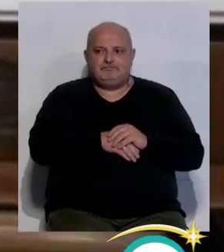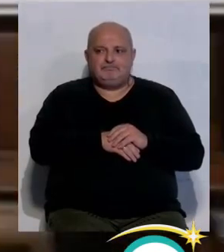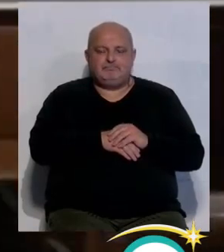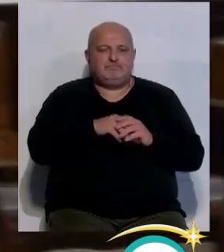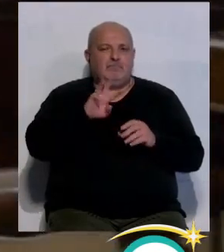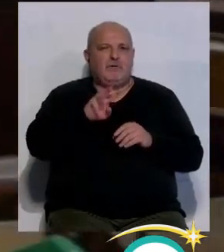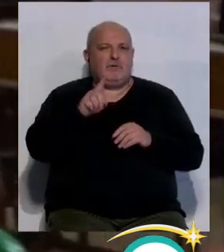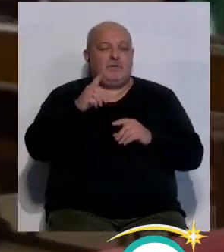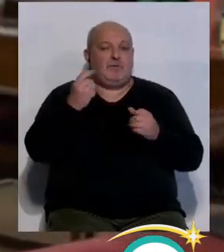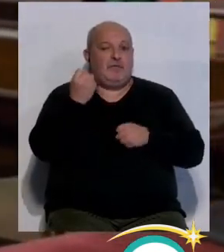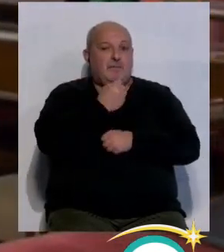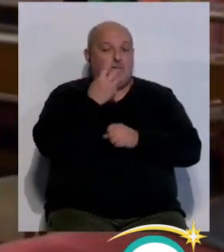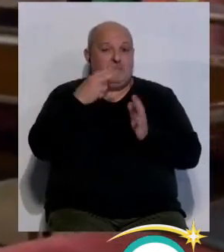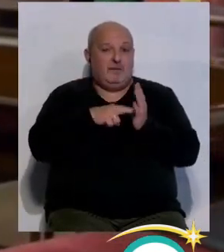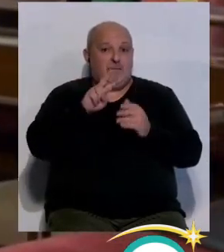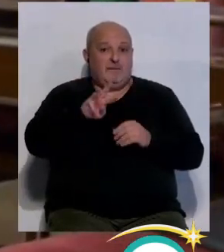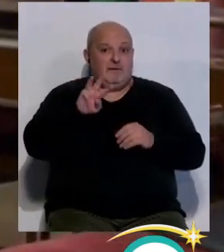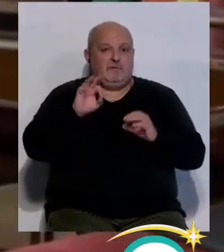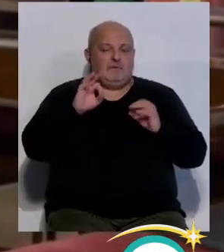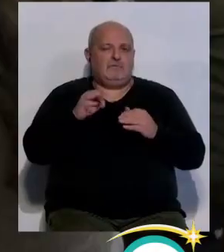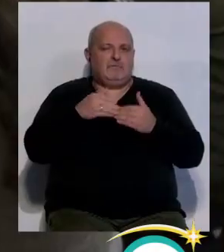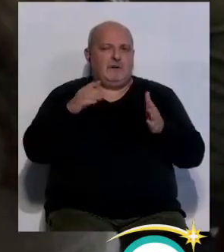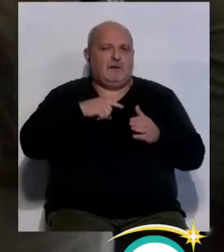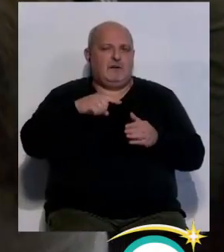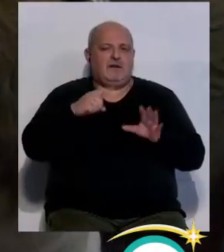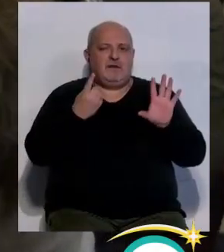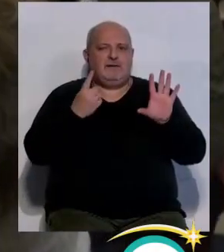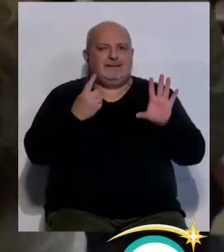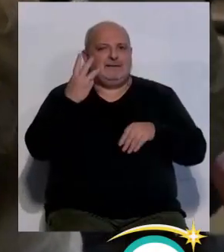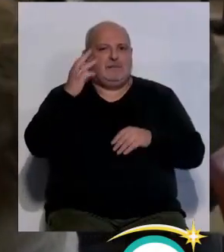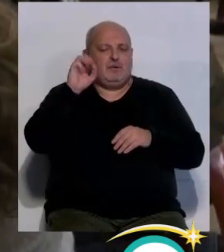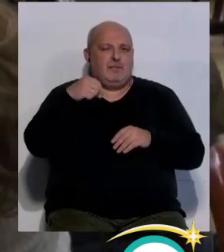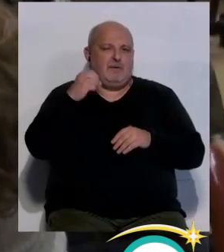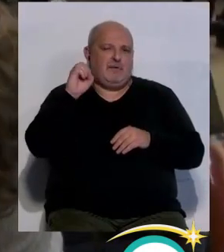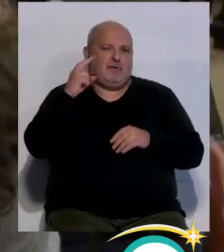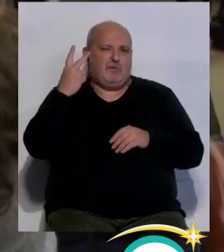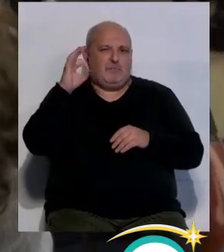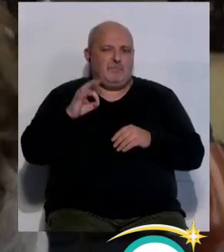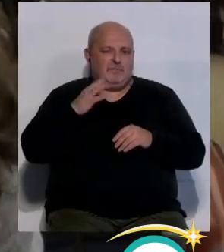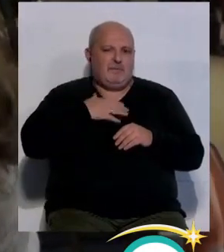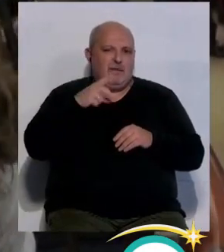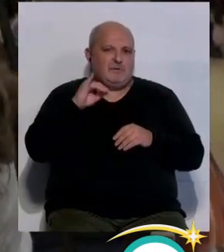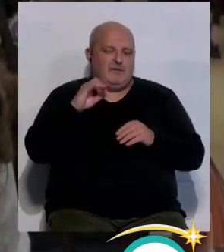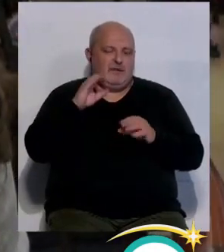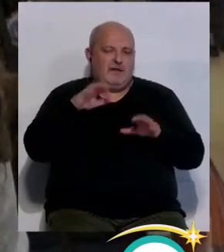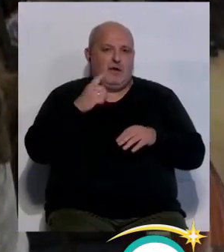Hola. A 31 de diciembre de 2023 se habría ejecutado el 63,02% de la EDUSI de